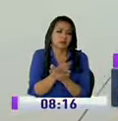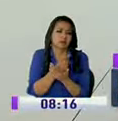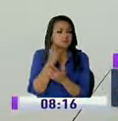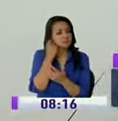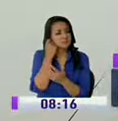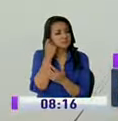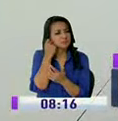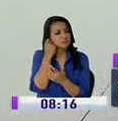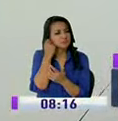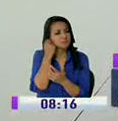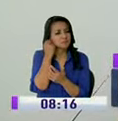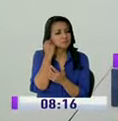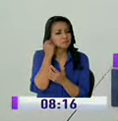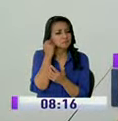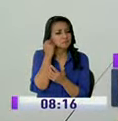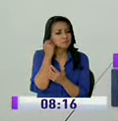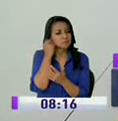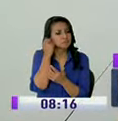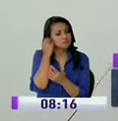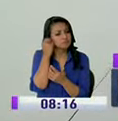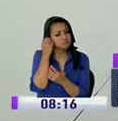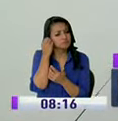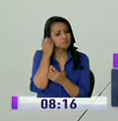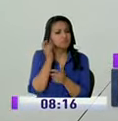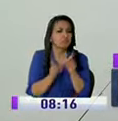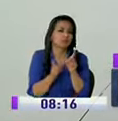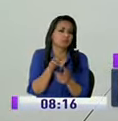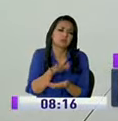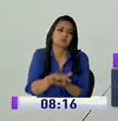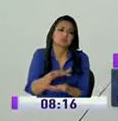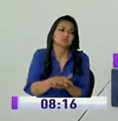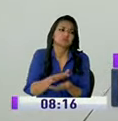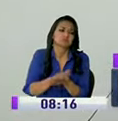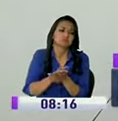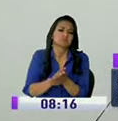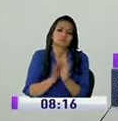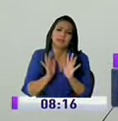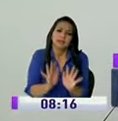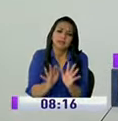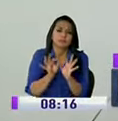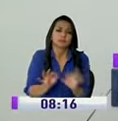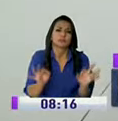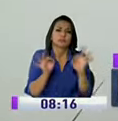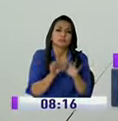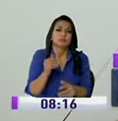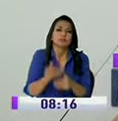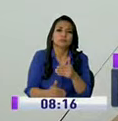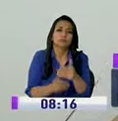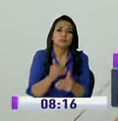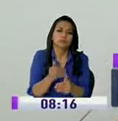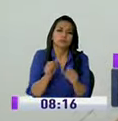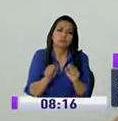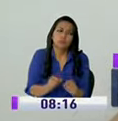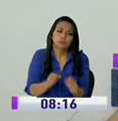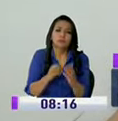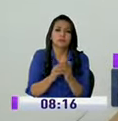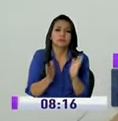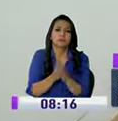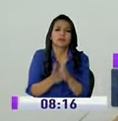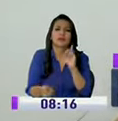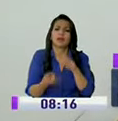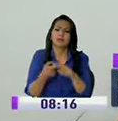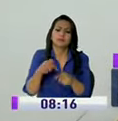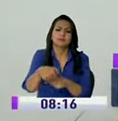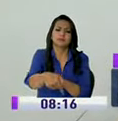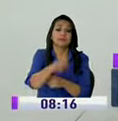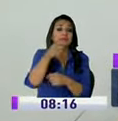muy elevada, más bien yo creo que la ciudadanía lo está tomando con calma, y eso es lo correcto, porque el procedimiento, esto pueden aplicarlo hasta fines de año,